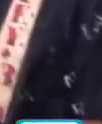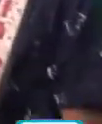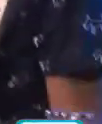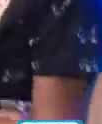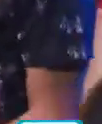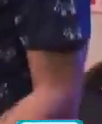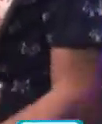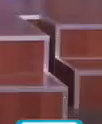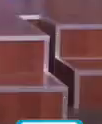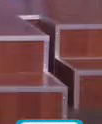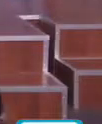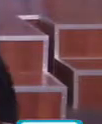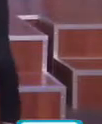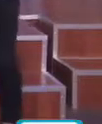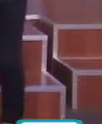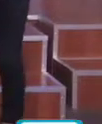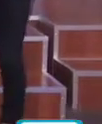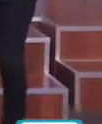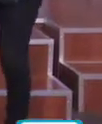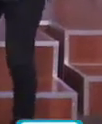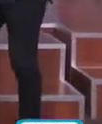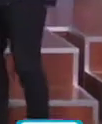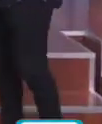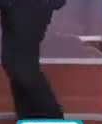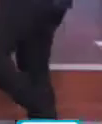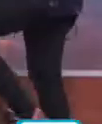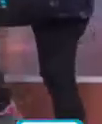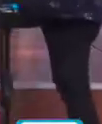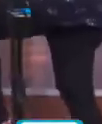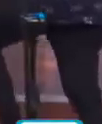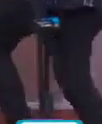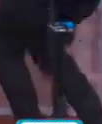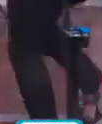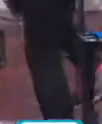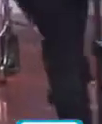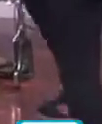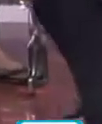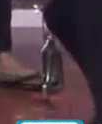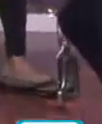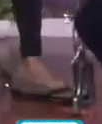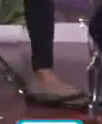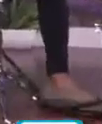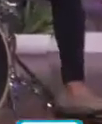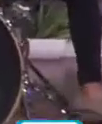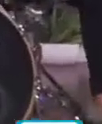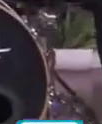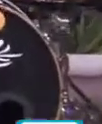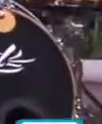Es algo más que personal,